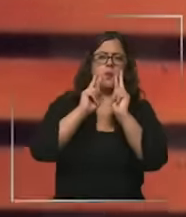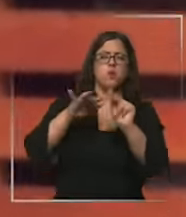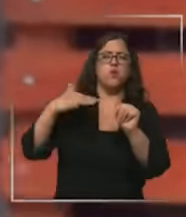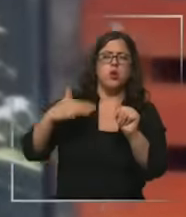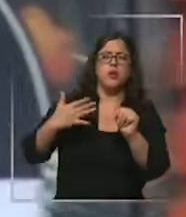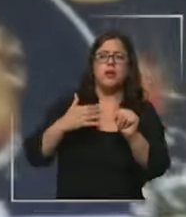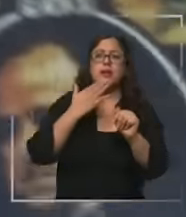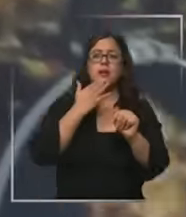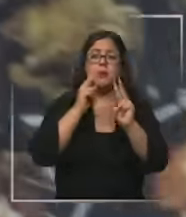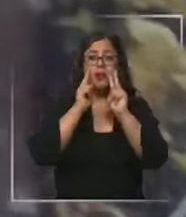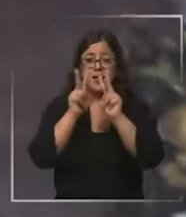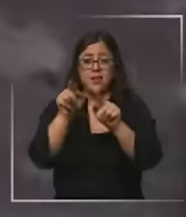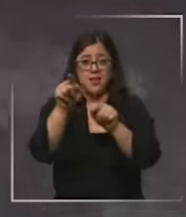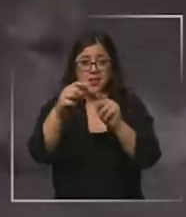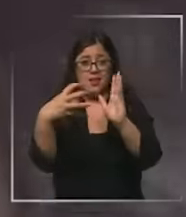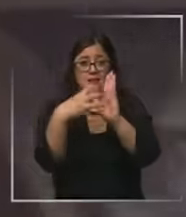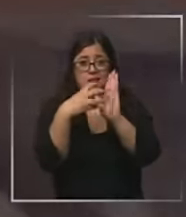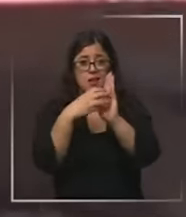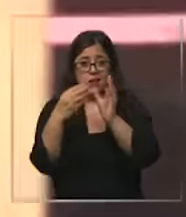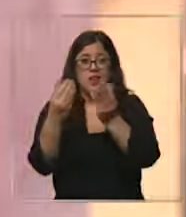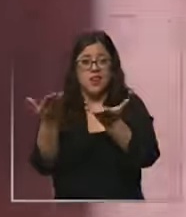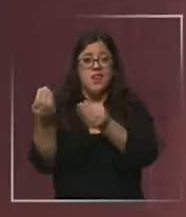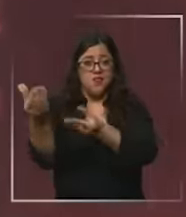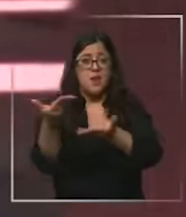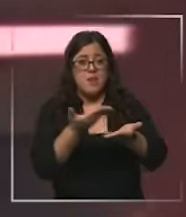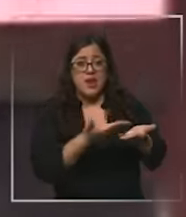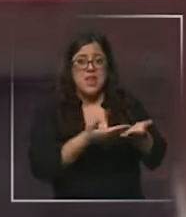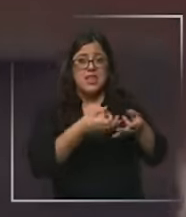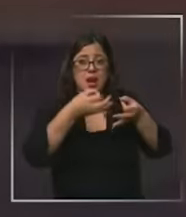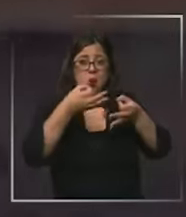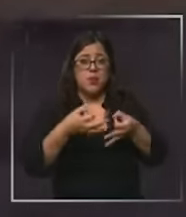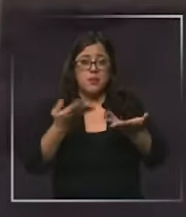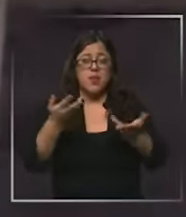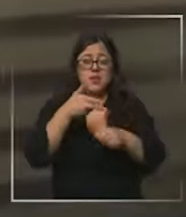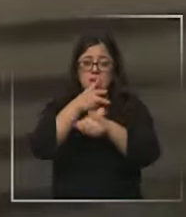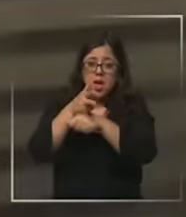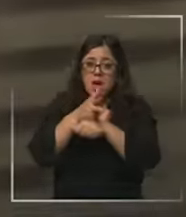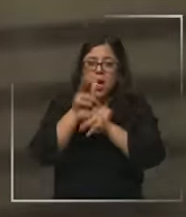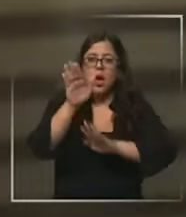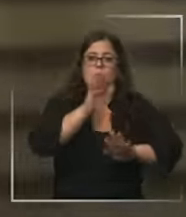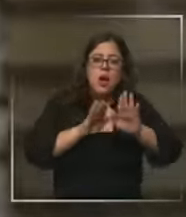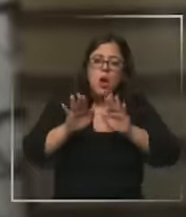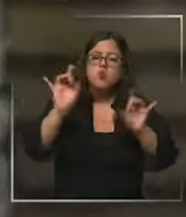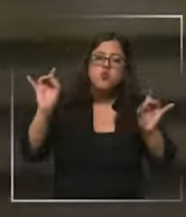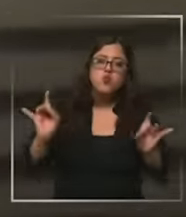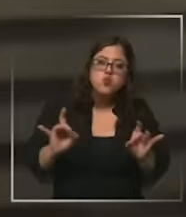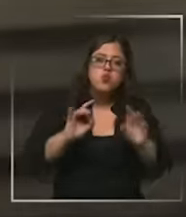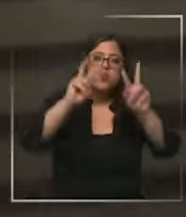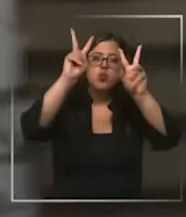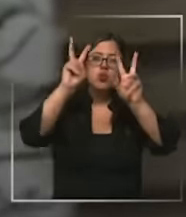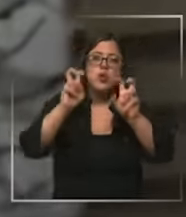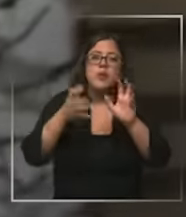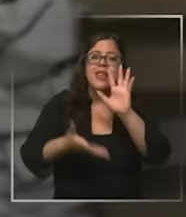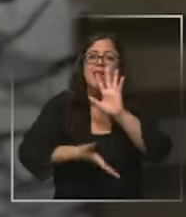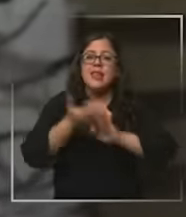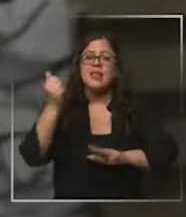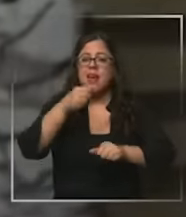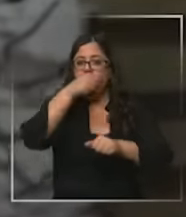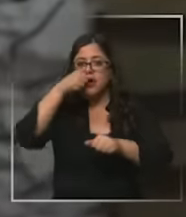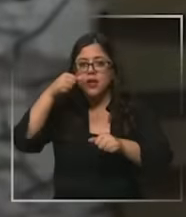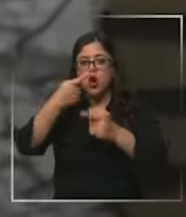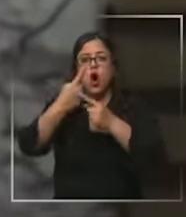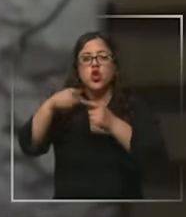Vito Corleone nos da la bienvenida camino al quincho. Cámaras de vigilancia como protección ante eventuales quitadas de droga de otros